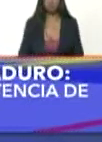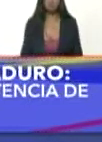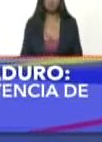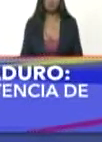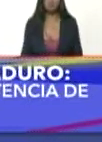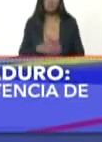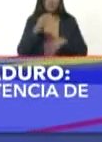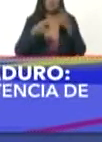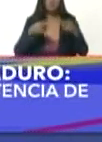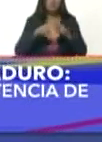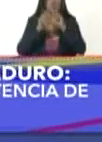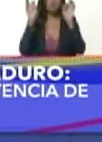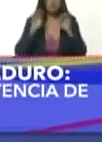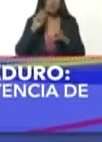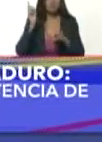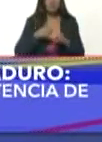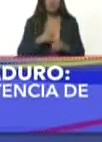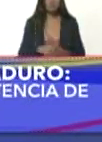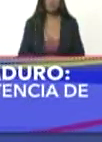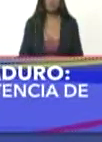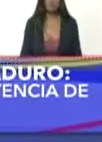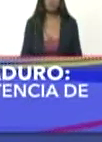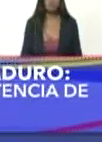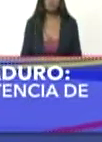Nadando contra la corriente.